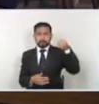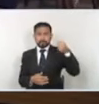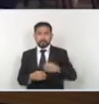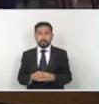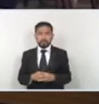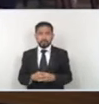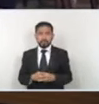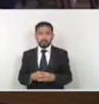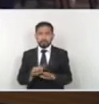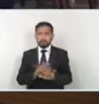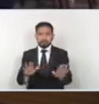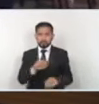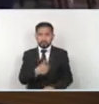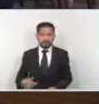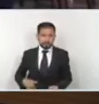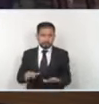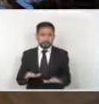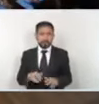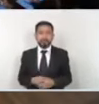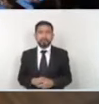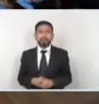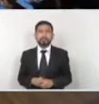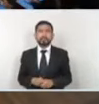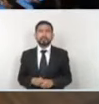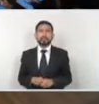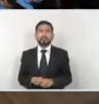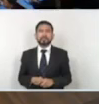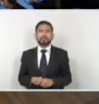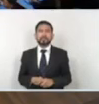de trámite. Solamente, señor presidente. Muchas gracias.